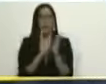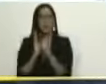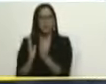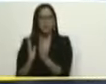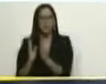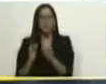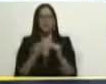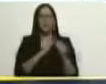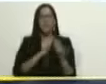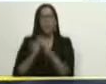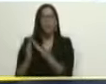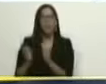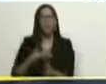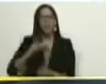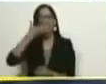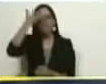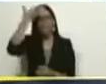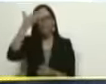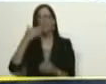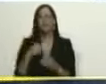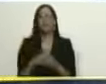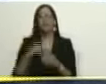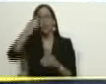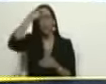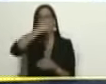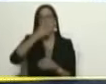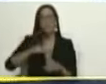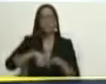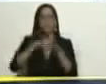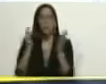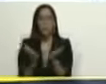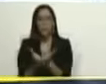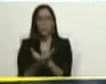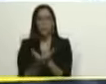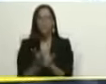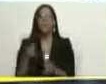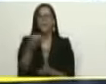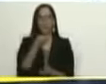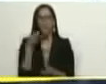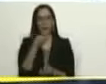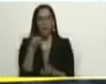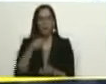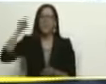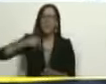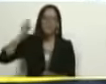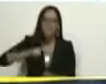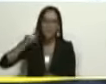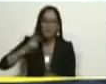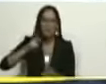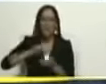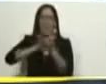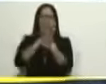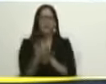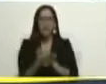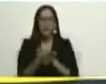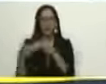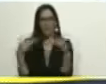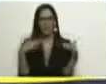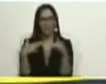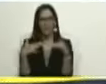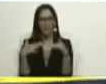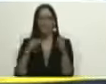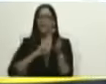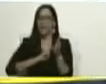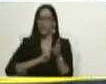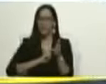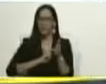la Comunidad Islámica y a los pueblos del mundo buscando y exigiendo el cese al fuego ya en Gaza,